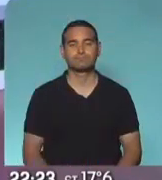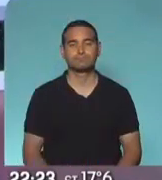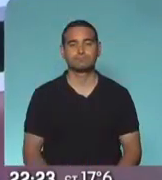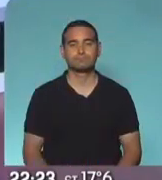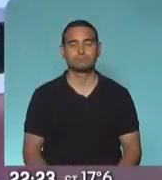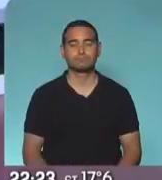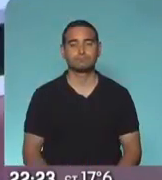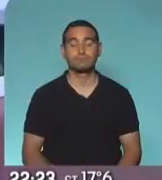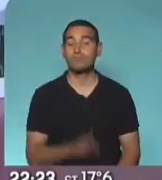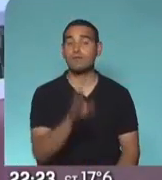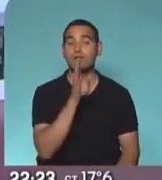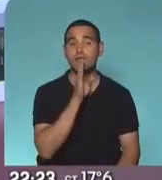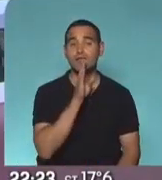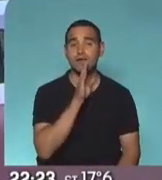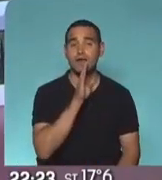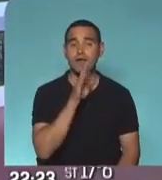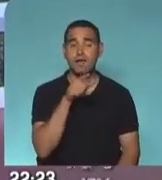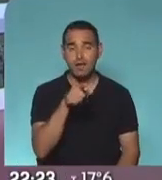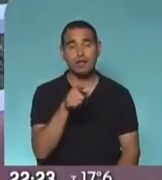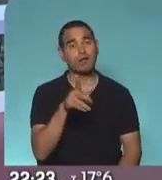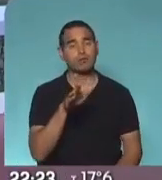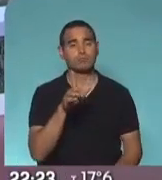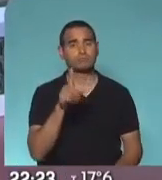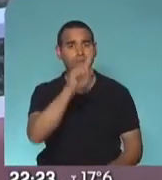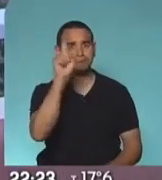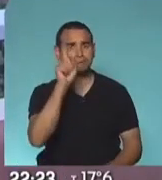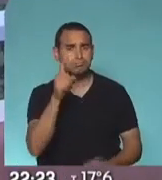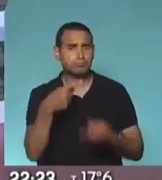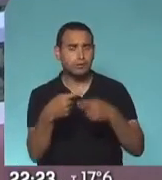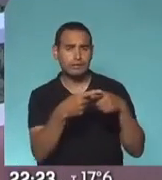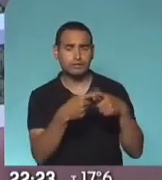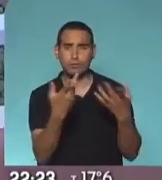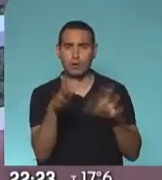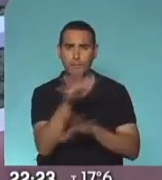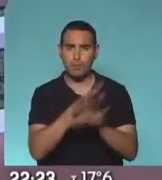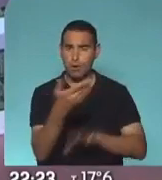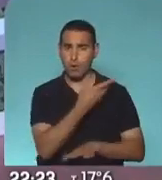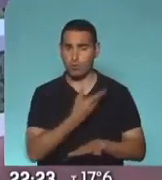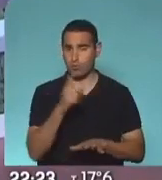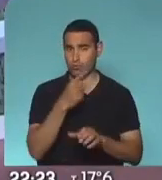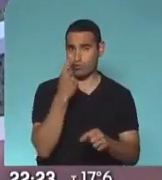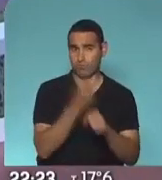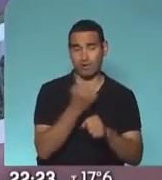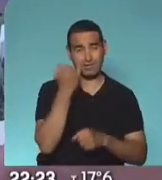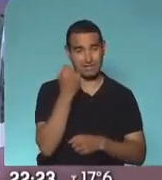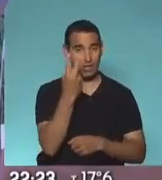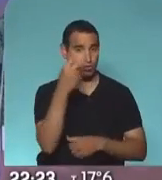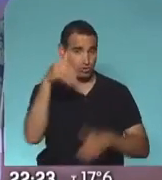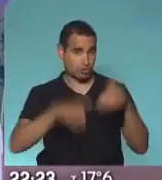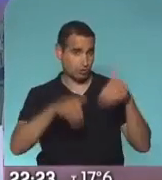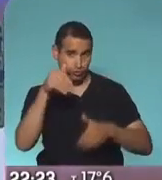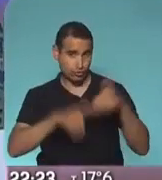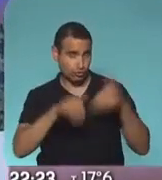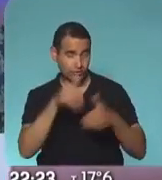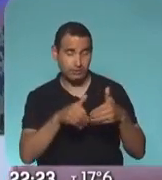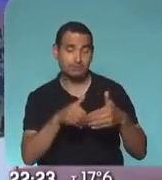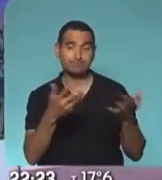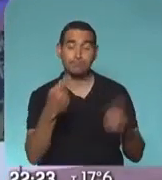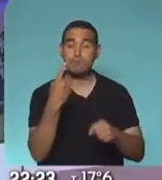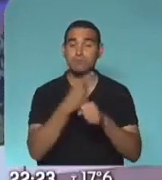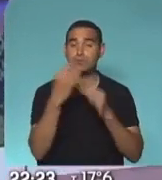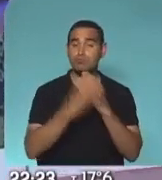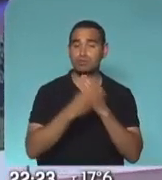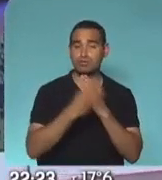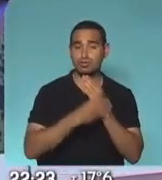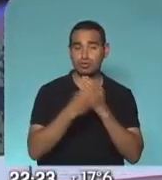Mientras Israel entra en un nuevo limbo político por la imposibilidad de formar gobierno luego de 2 elecciones consecutivas, el primer ministro en